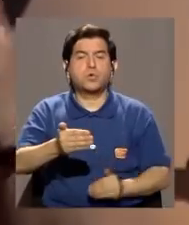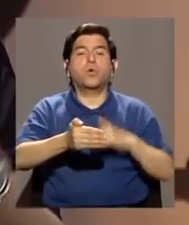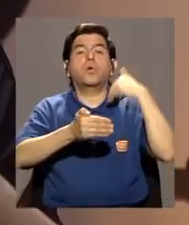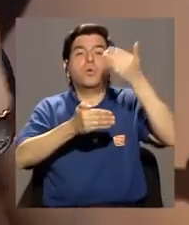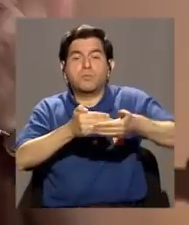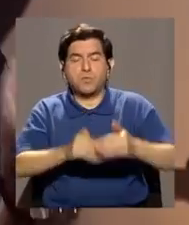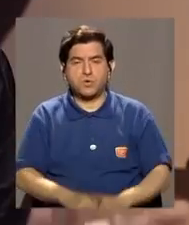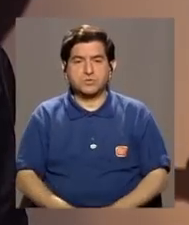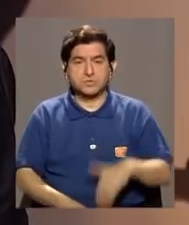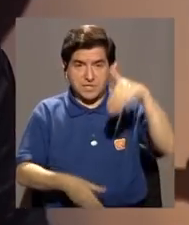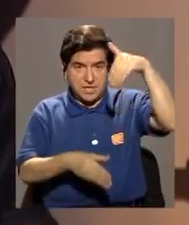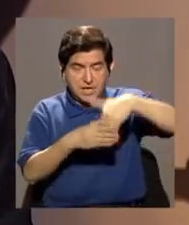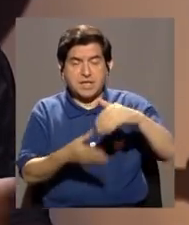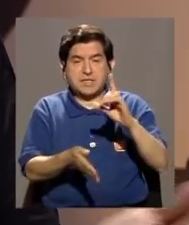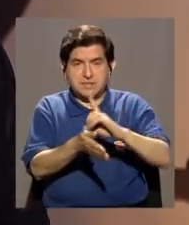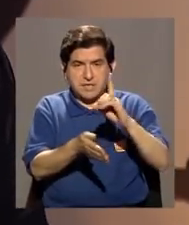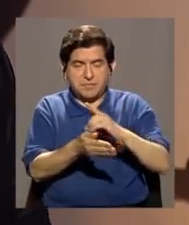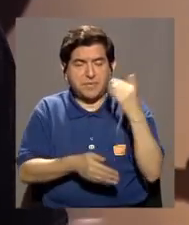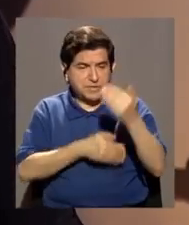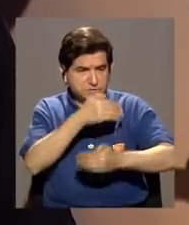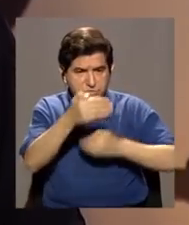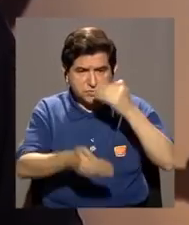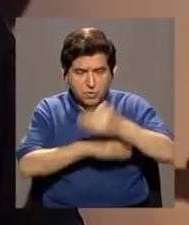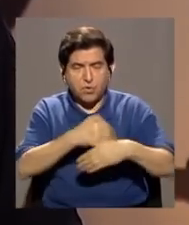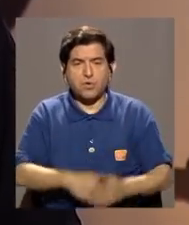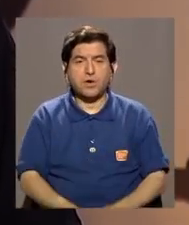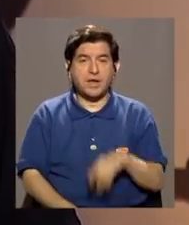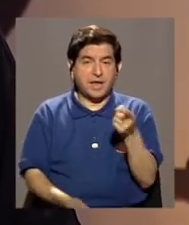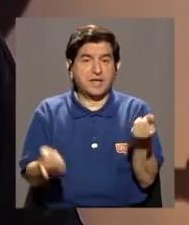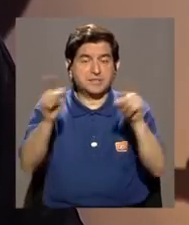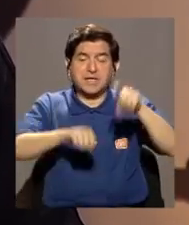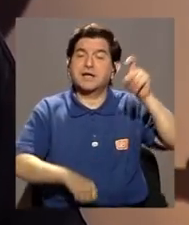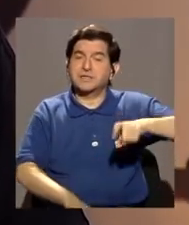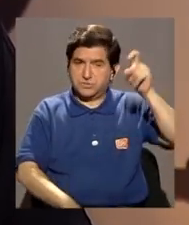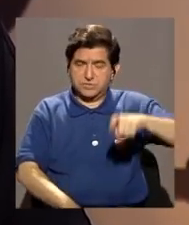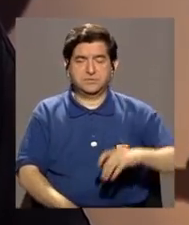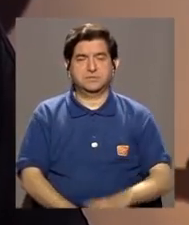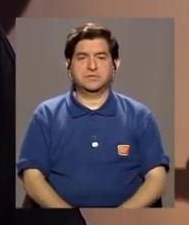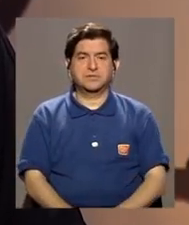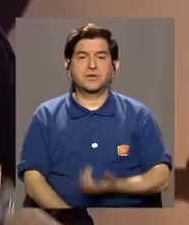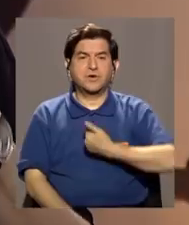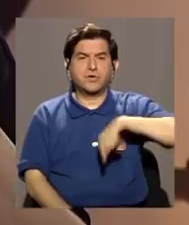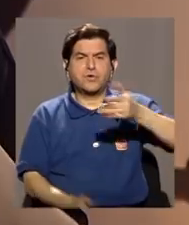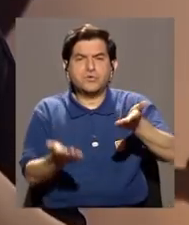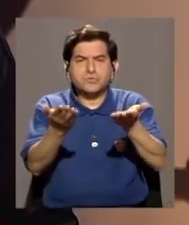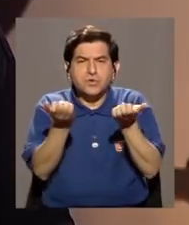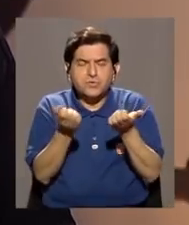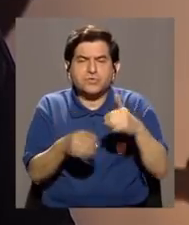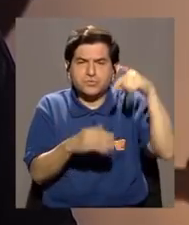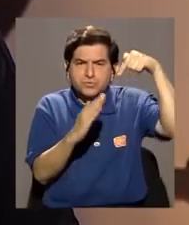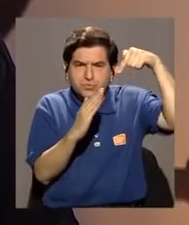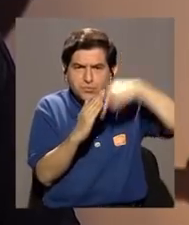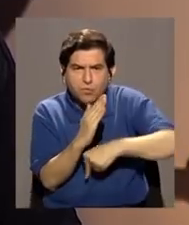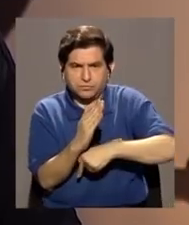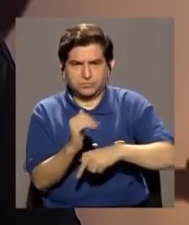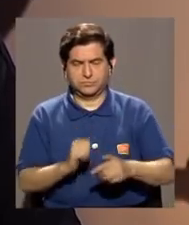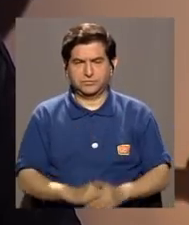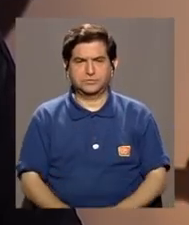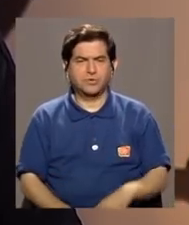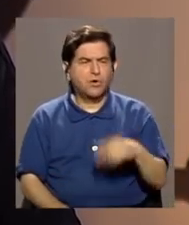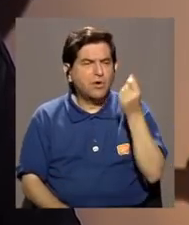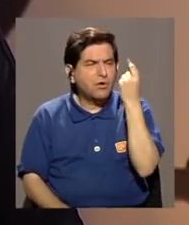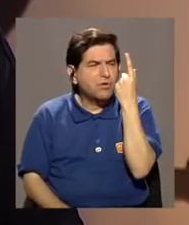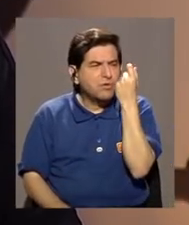porque la intervención médica en los procesos es absolutamente necesaria nosotros queremos profundizar para